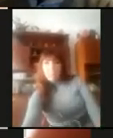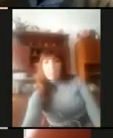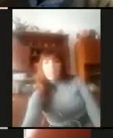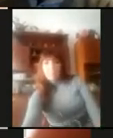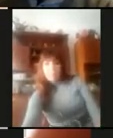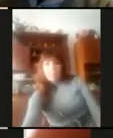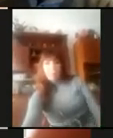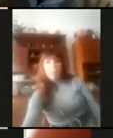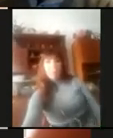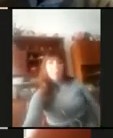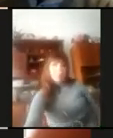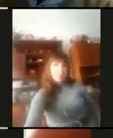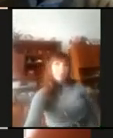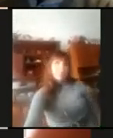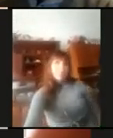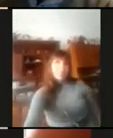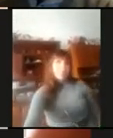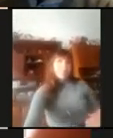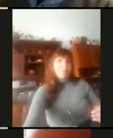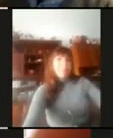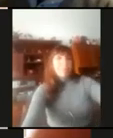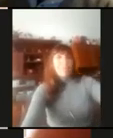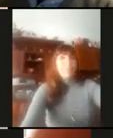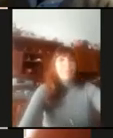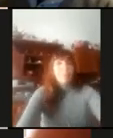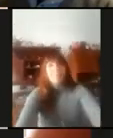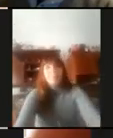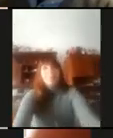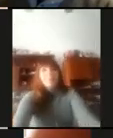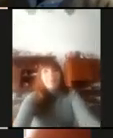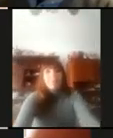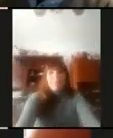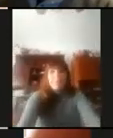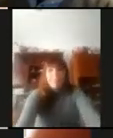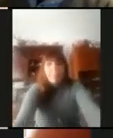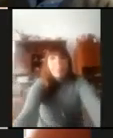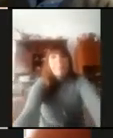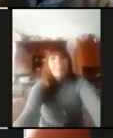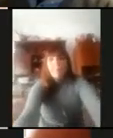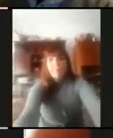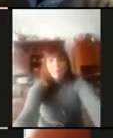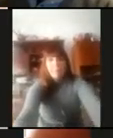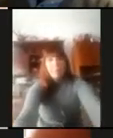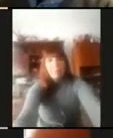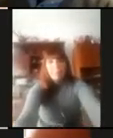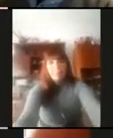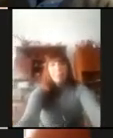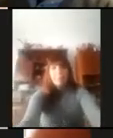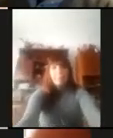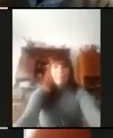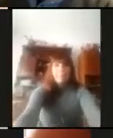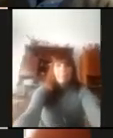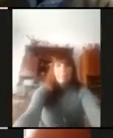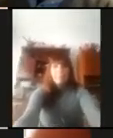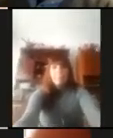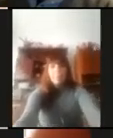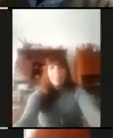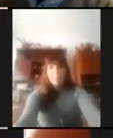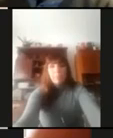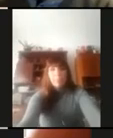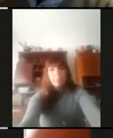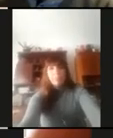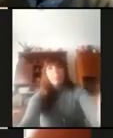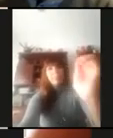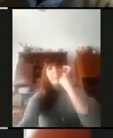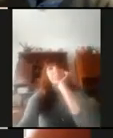admira a los grandes los grandes que para él hicieron la patria como así en el año 1911 es